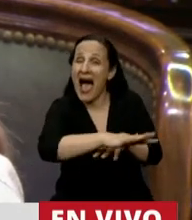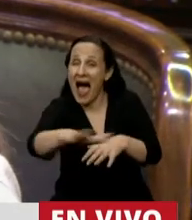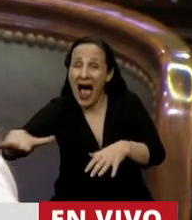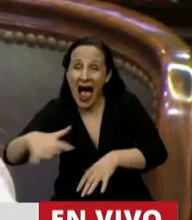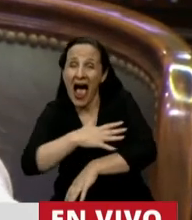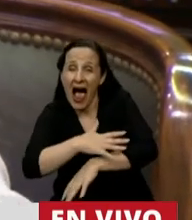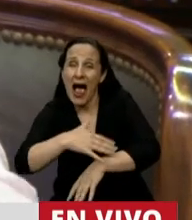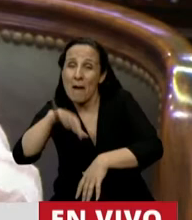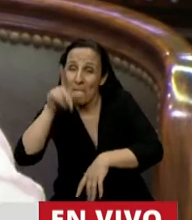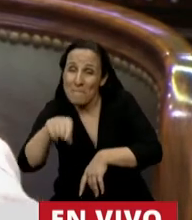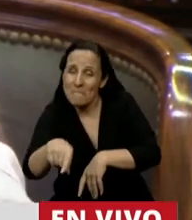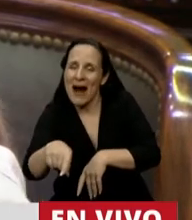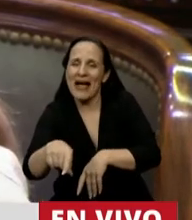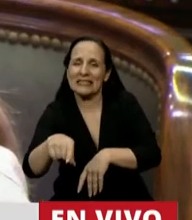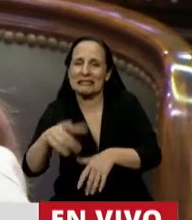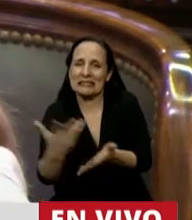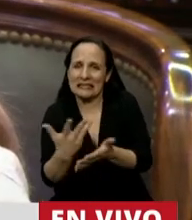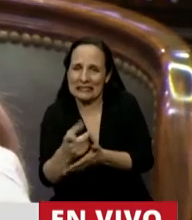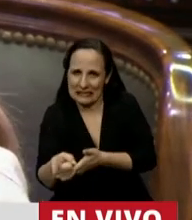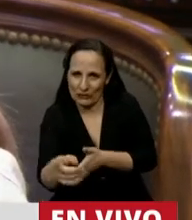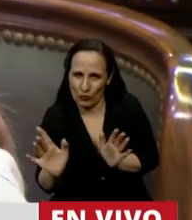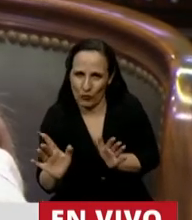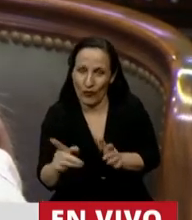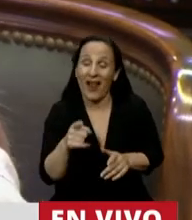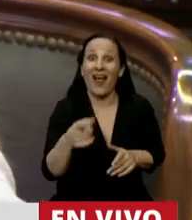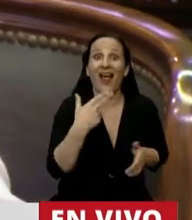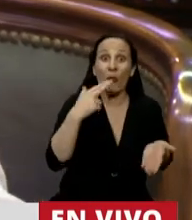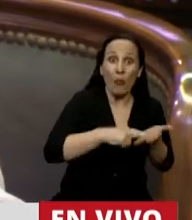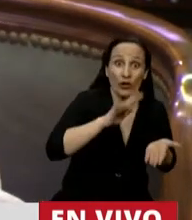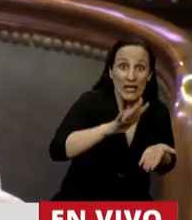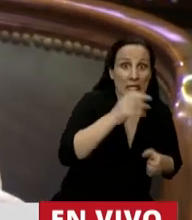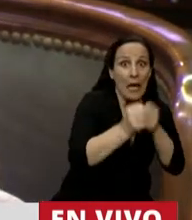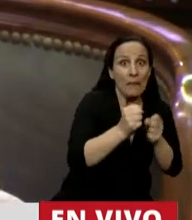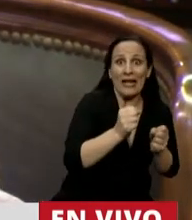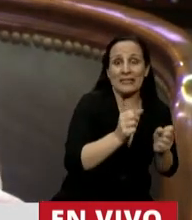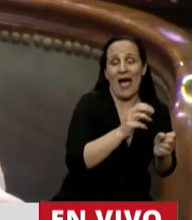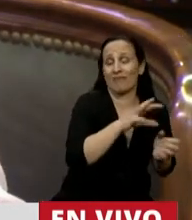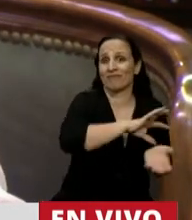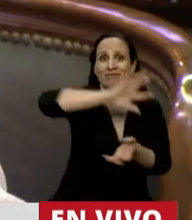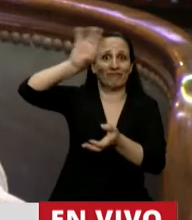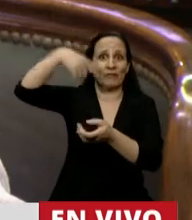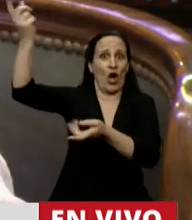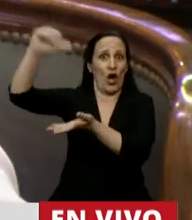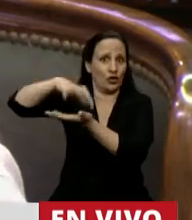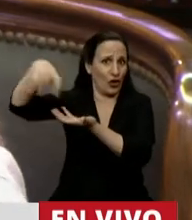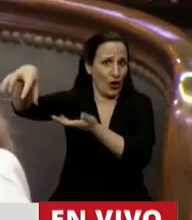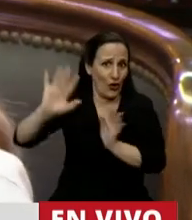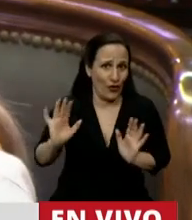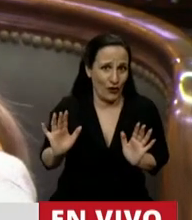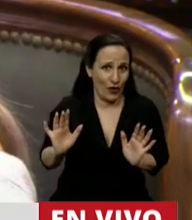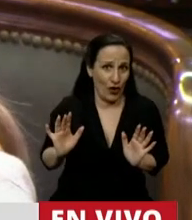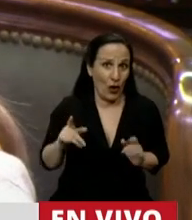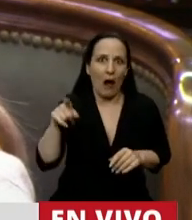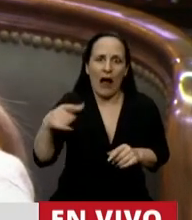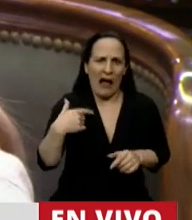El mensaje de este proyecto es una invitación para que se sigan yendo las empresas y para que en el futuro a nadie se le ocurra venir a